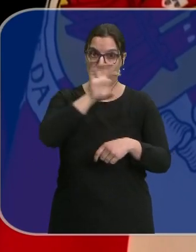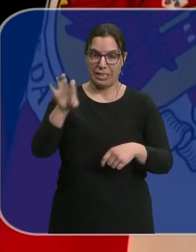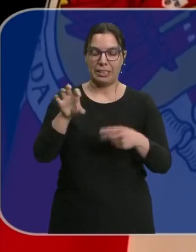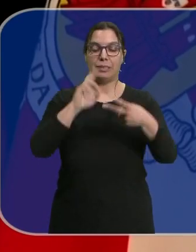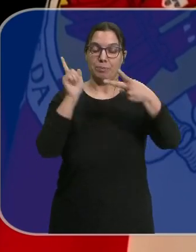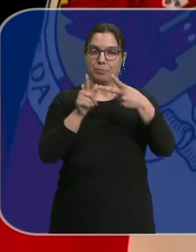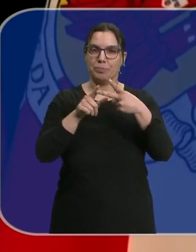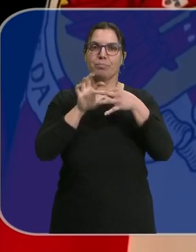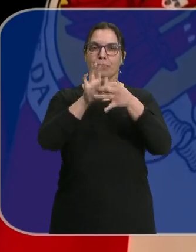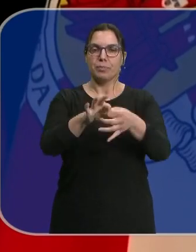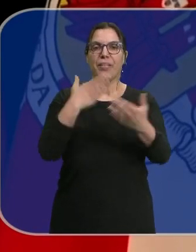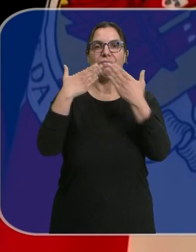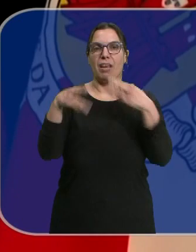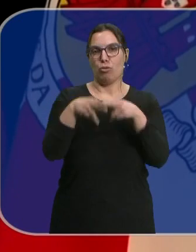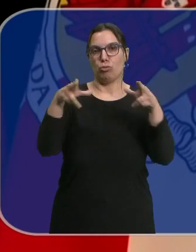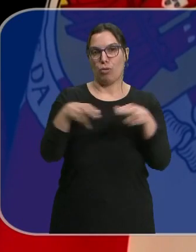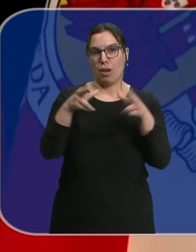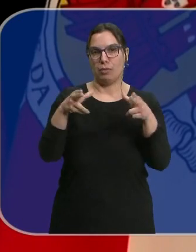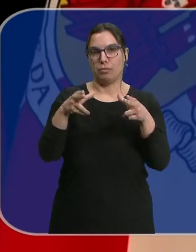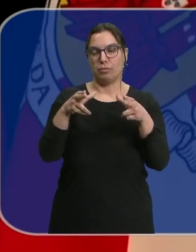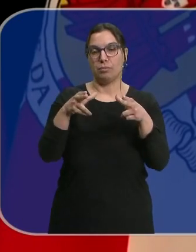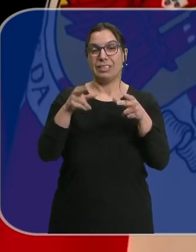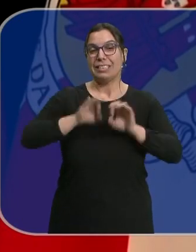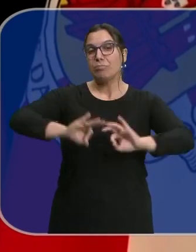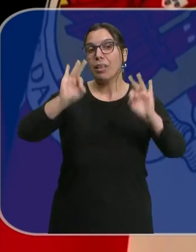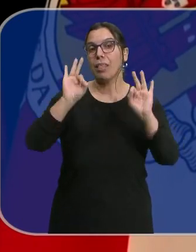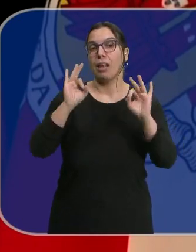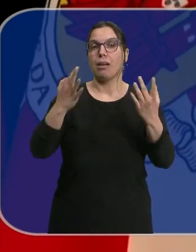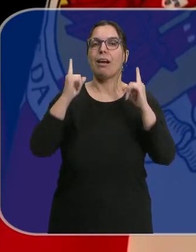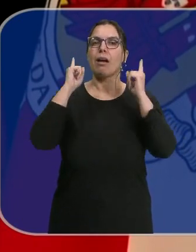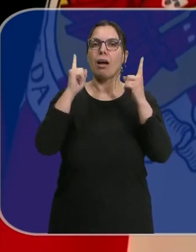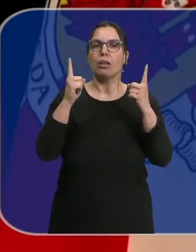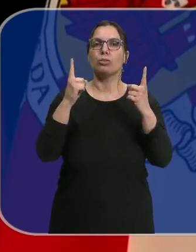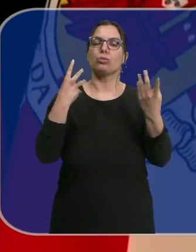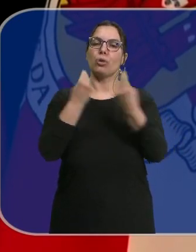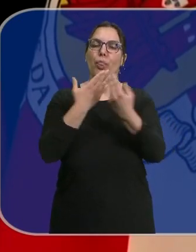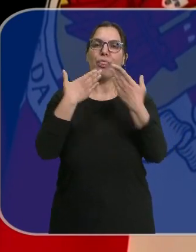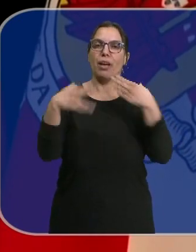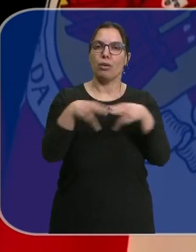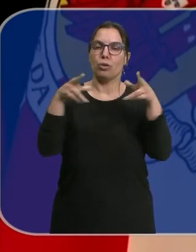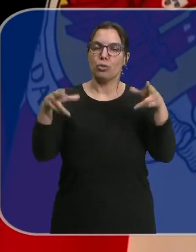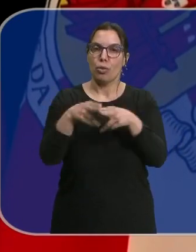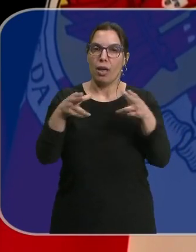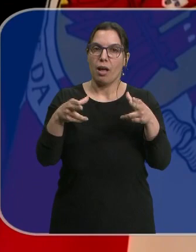lo que tiene que ver con el diálogo social y, muy especialmente, en este caso, con el diálogo social